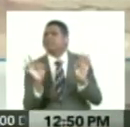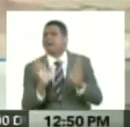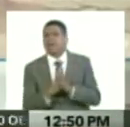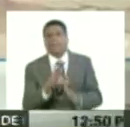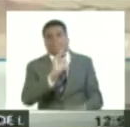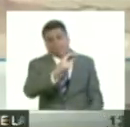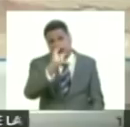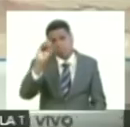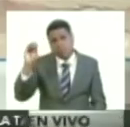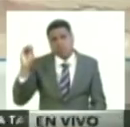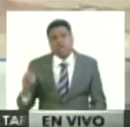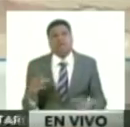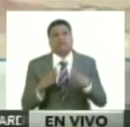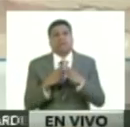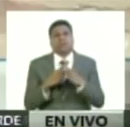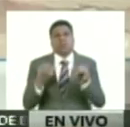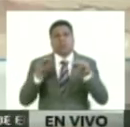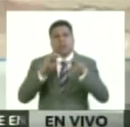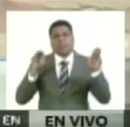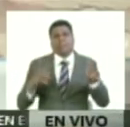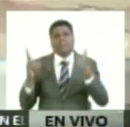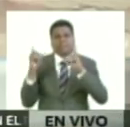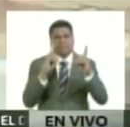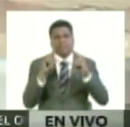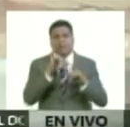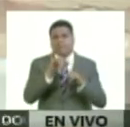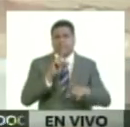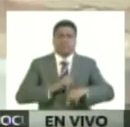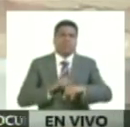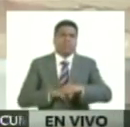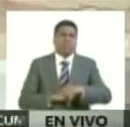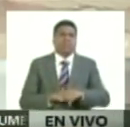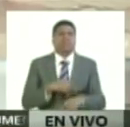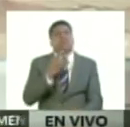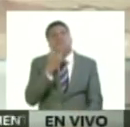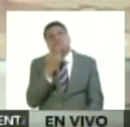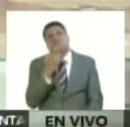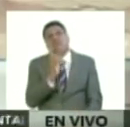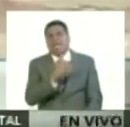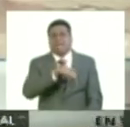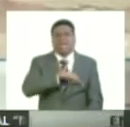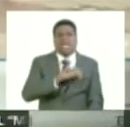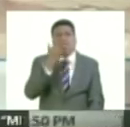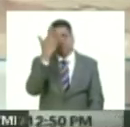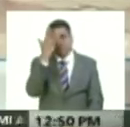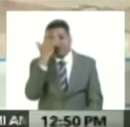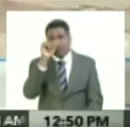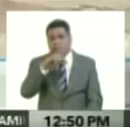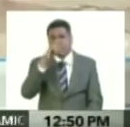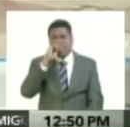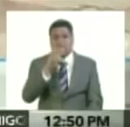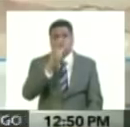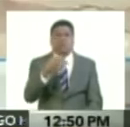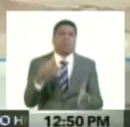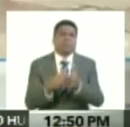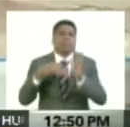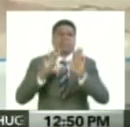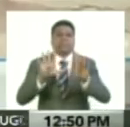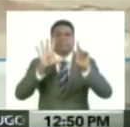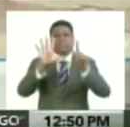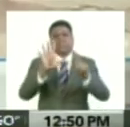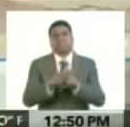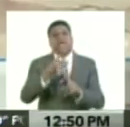la mesa de diálogos desde el mismo momento, en el mes de enero, febrero de este año 2016,